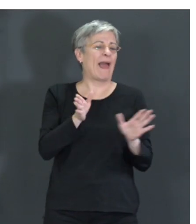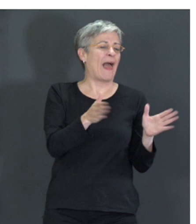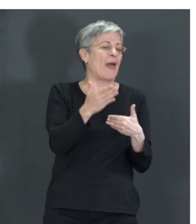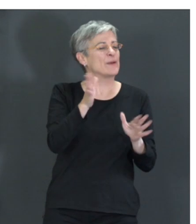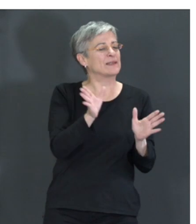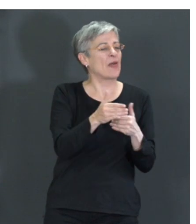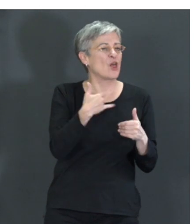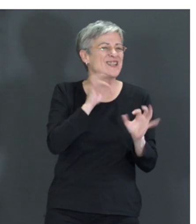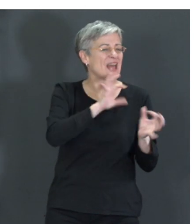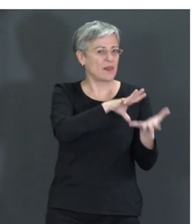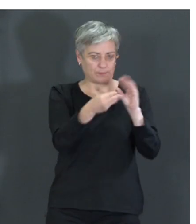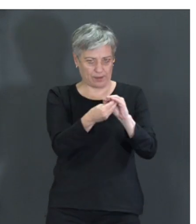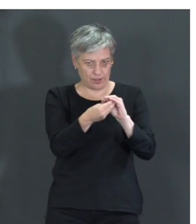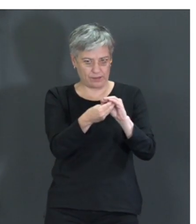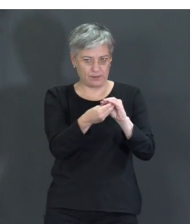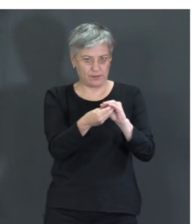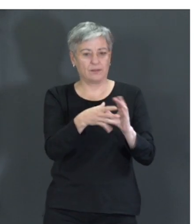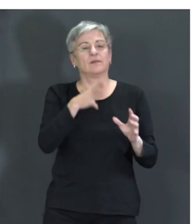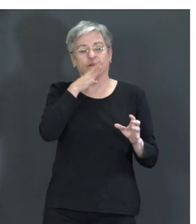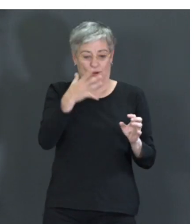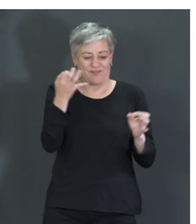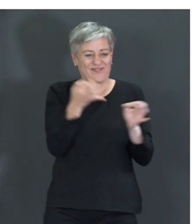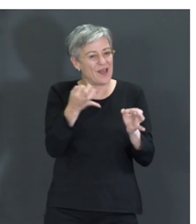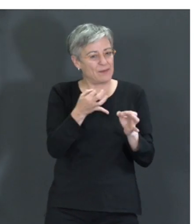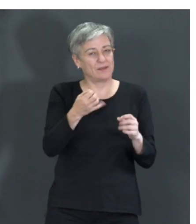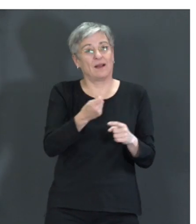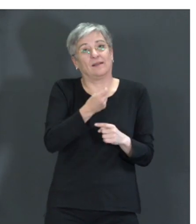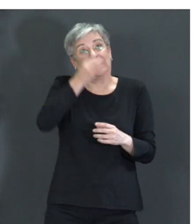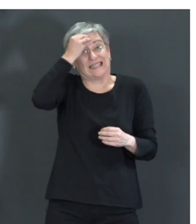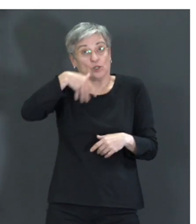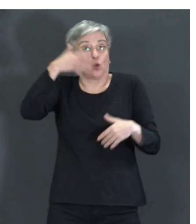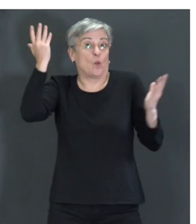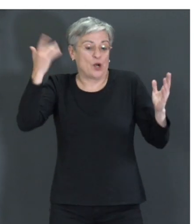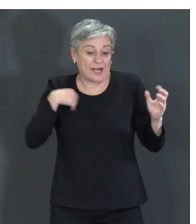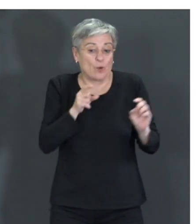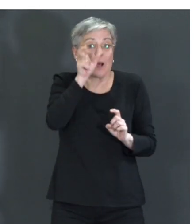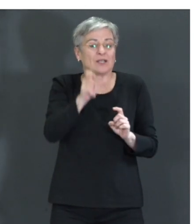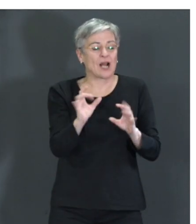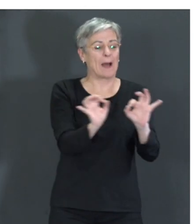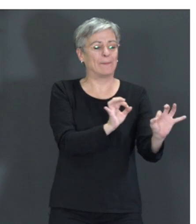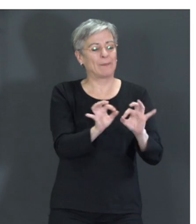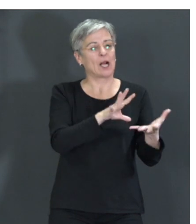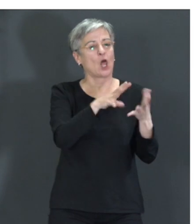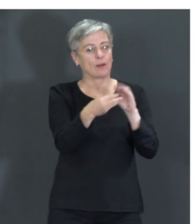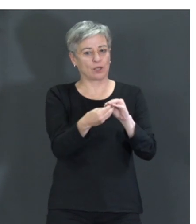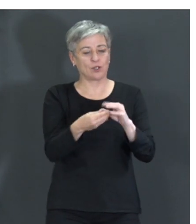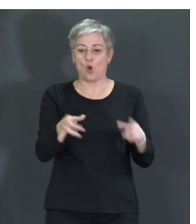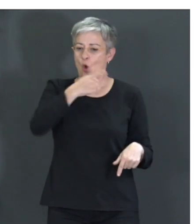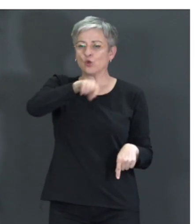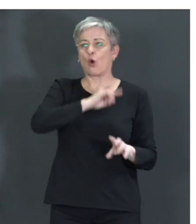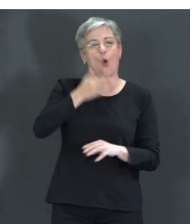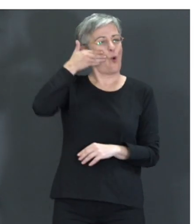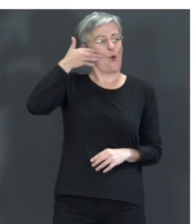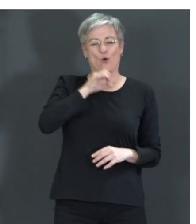adaptadas, las que se supone que alguien ha preparado. Y te dicen todos, además todos